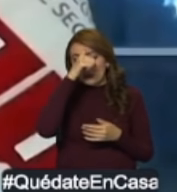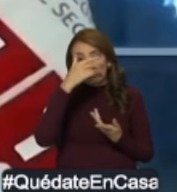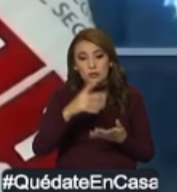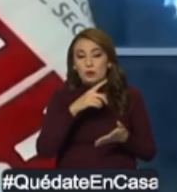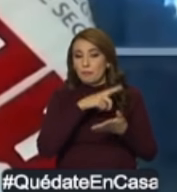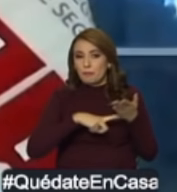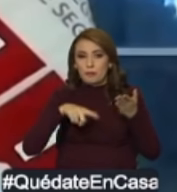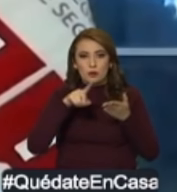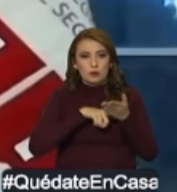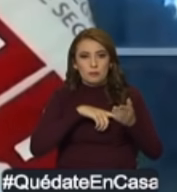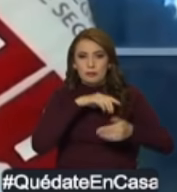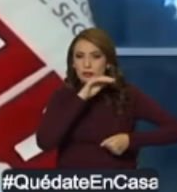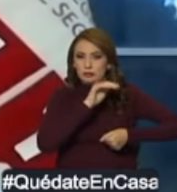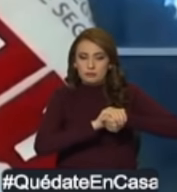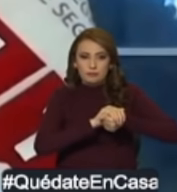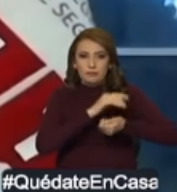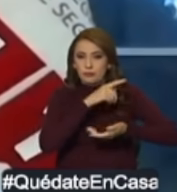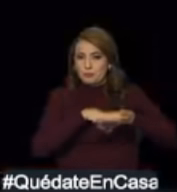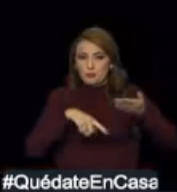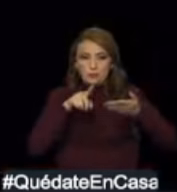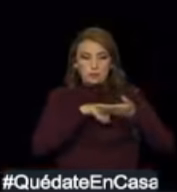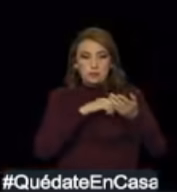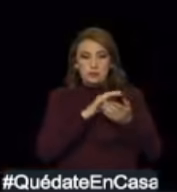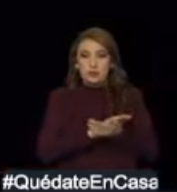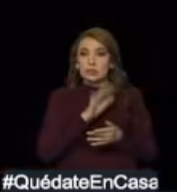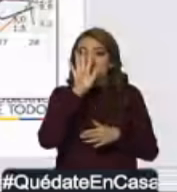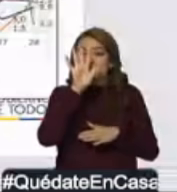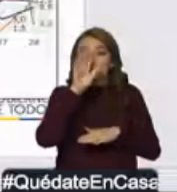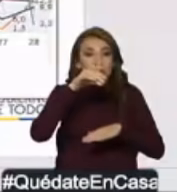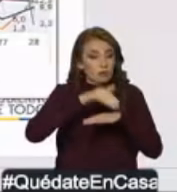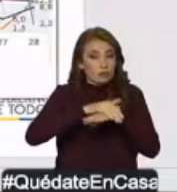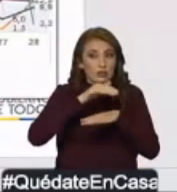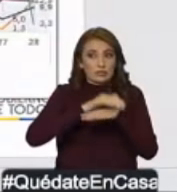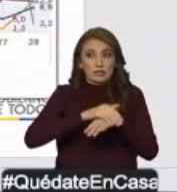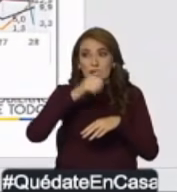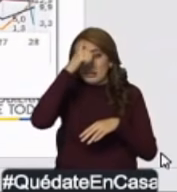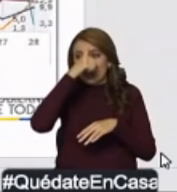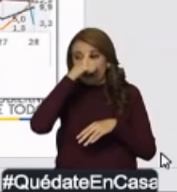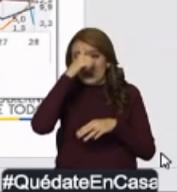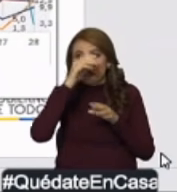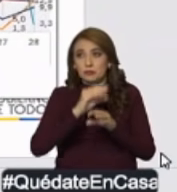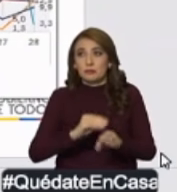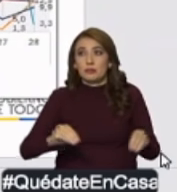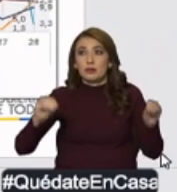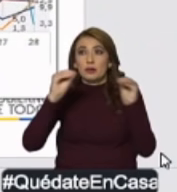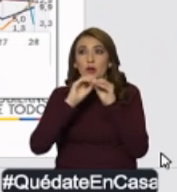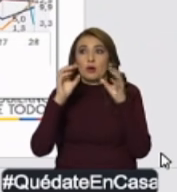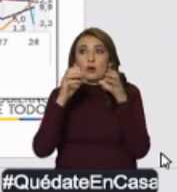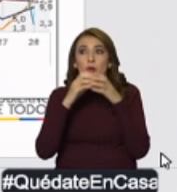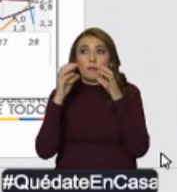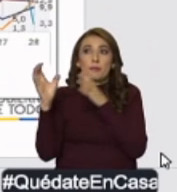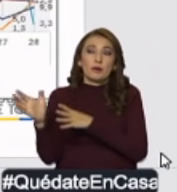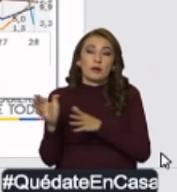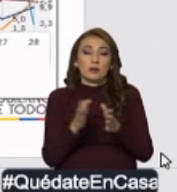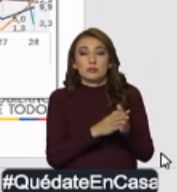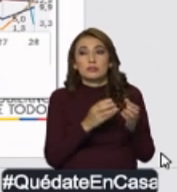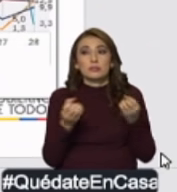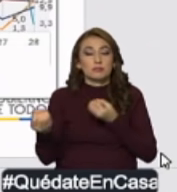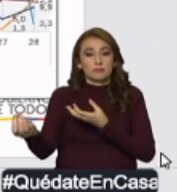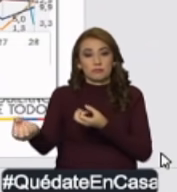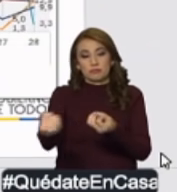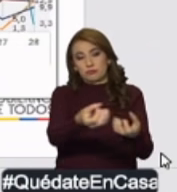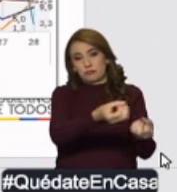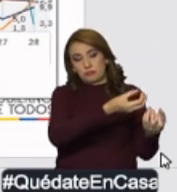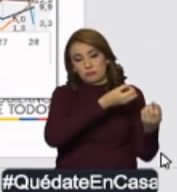al 100%, sin embargo a las 5 de la tarde los domingos es cuando las personas más aglomeraciones de personas tenemos, es